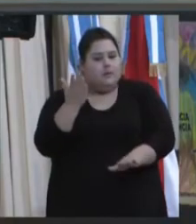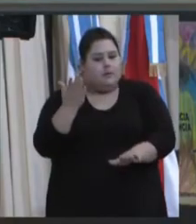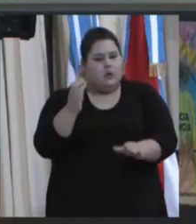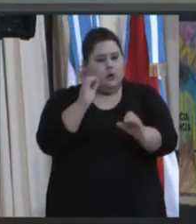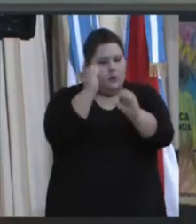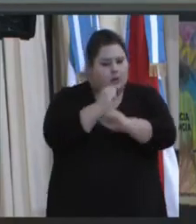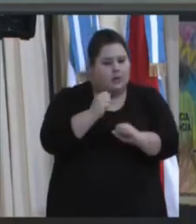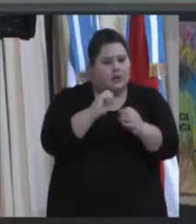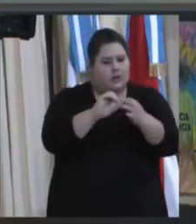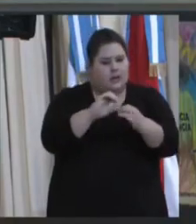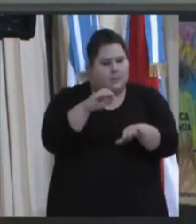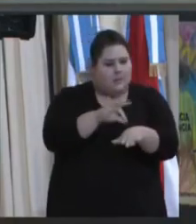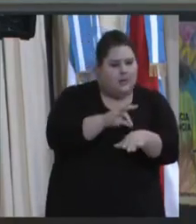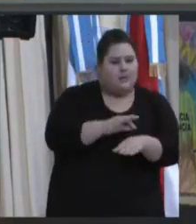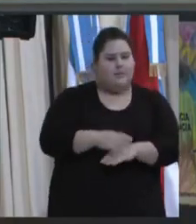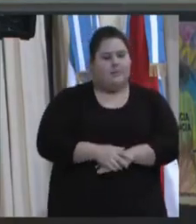abogacía,